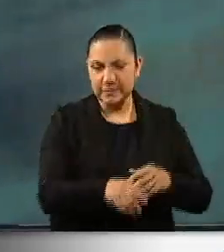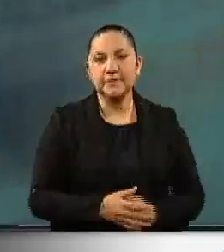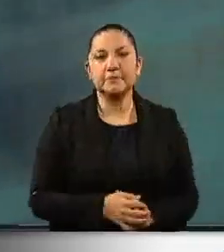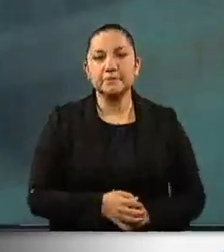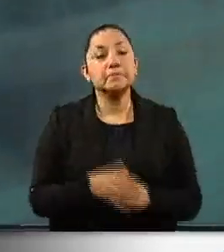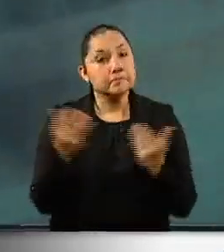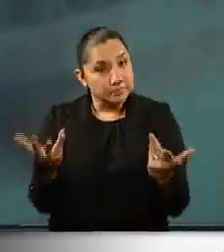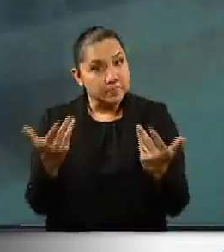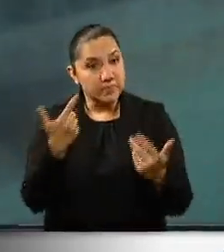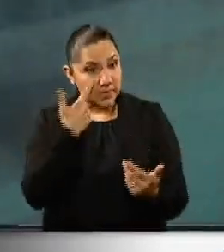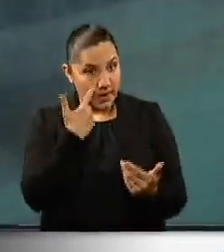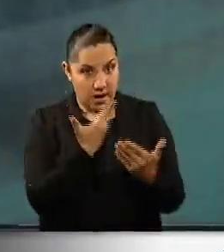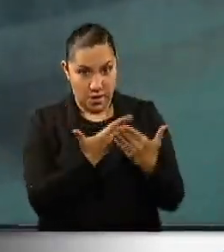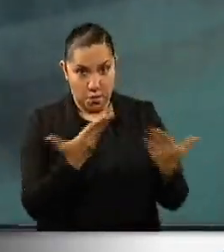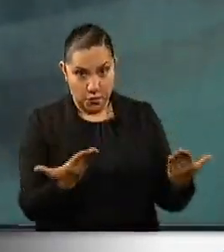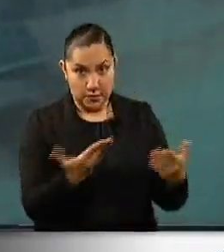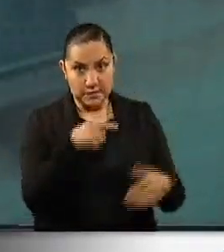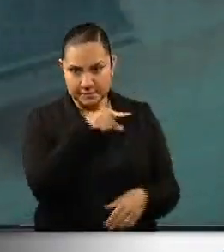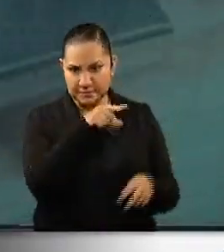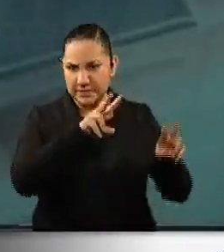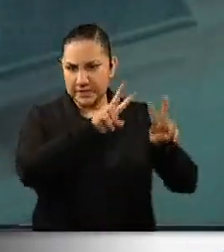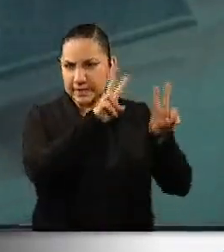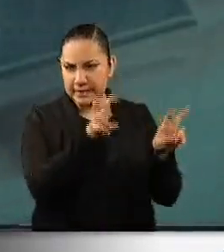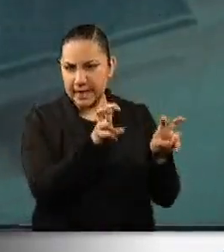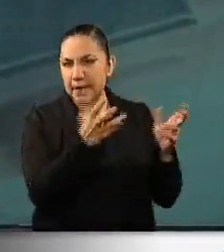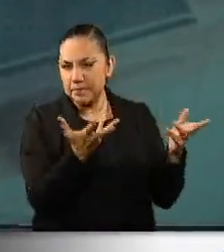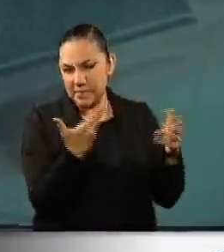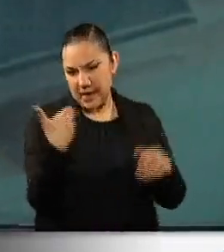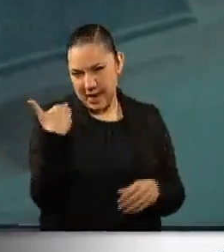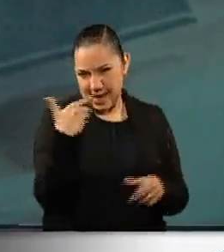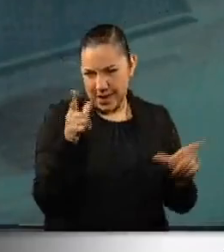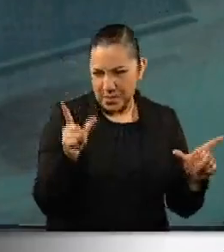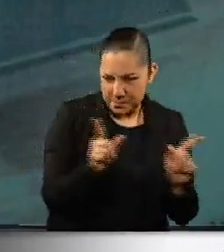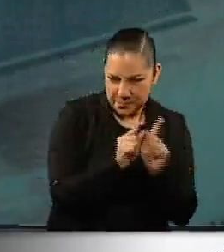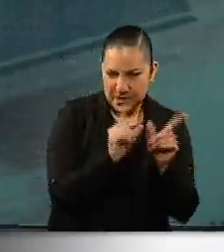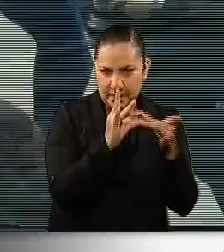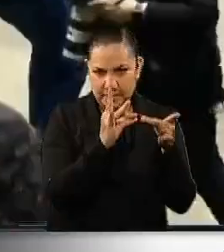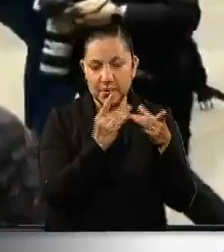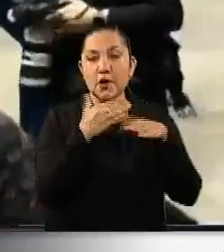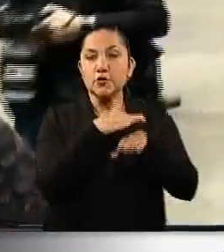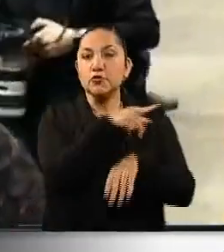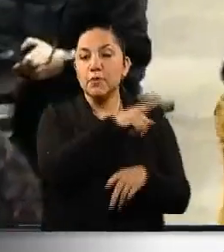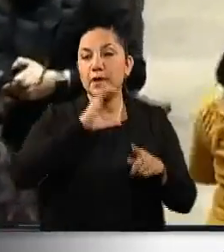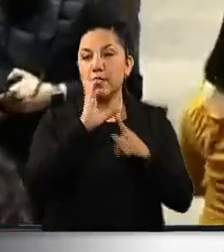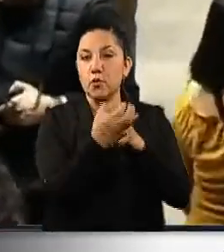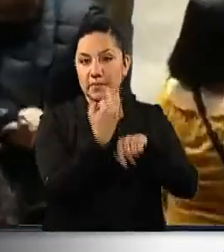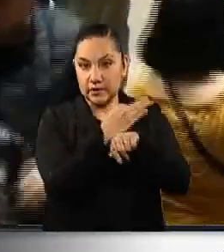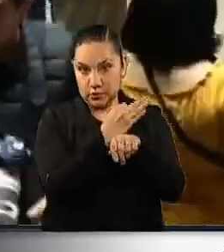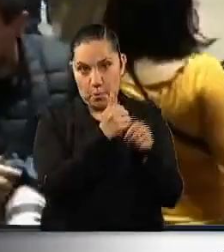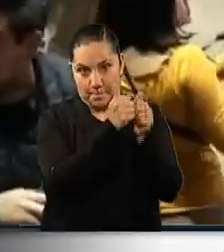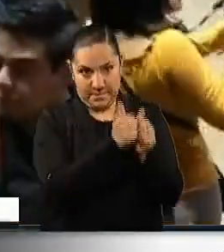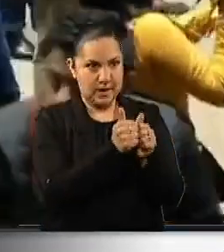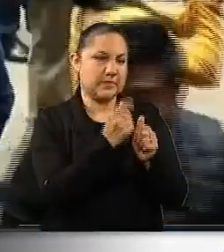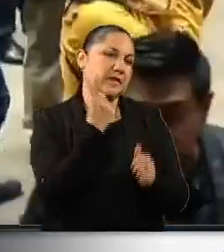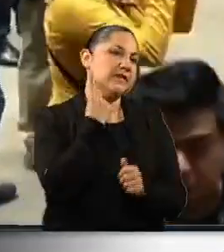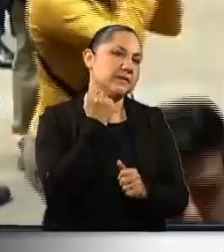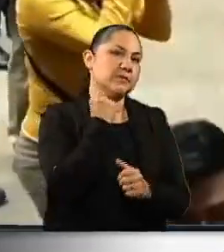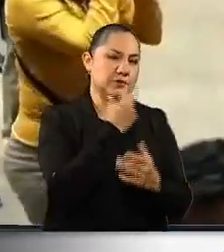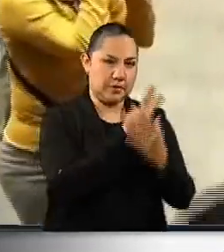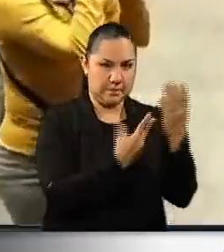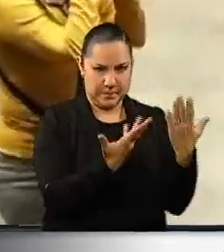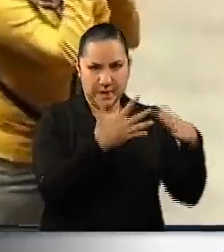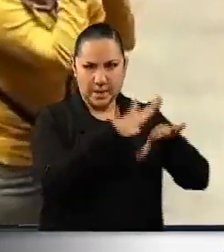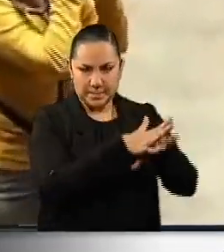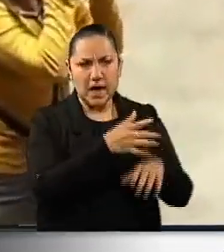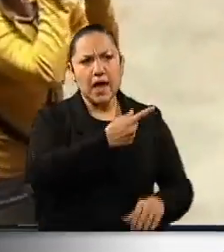Y vamos a comenzar con esto. Mire, ya le decíamos, fue en el apartado de agenda política de la sesión de la Comisión Permanente. Las y los legisladores se